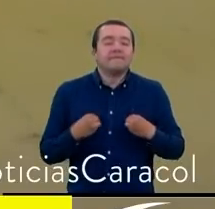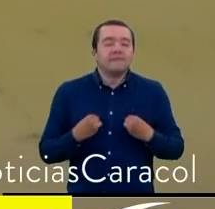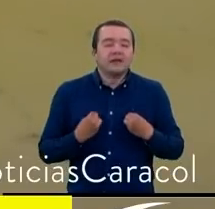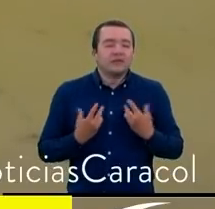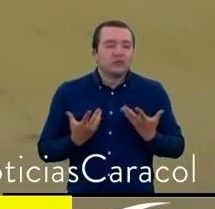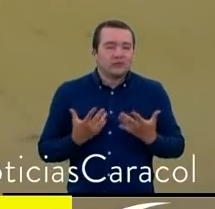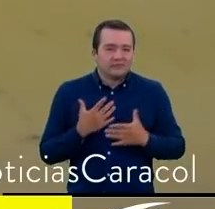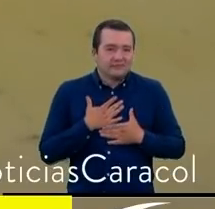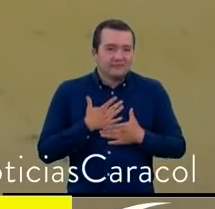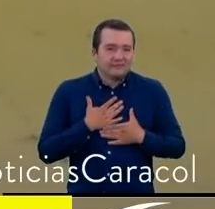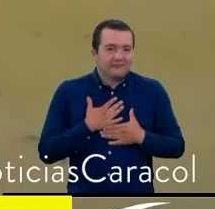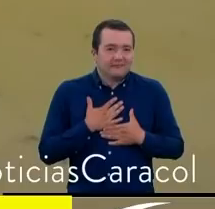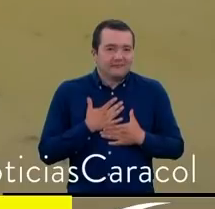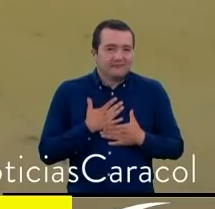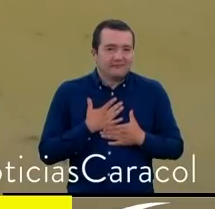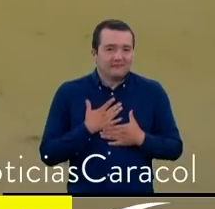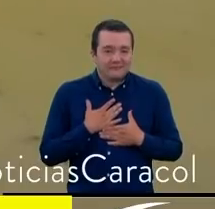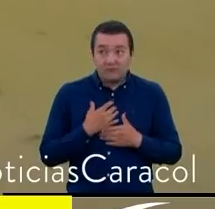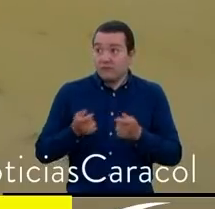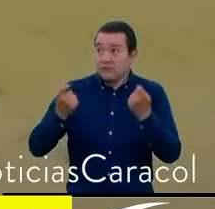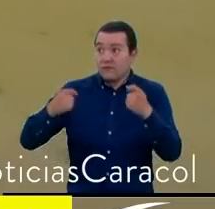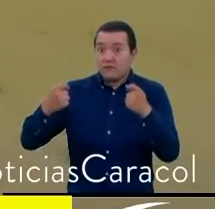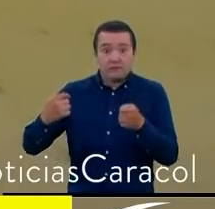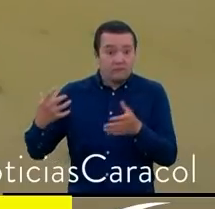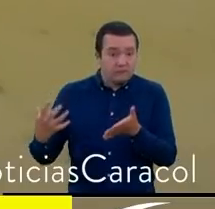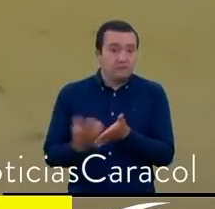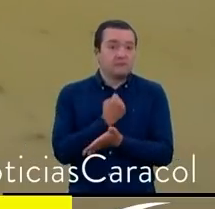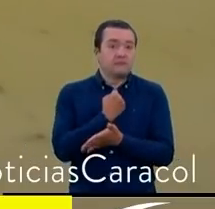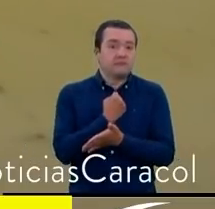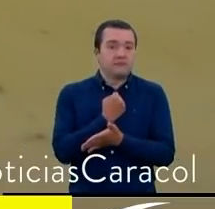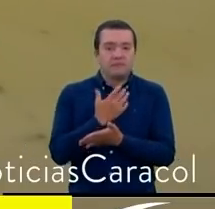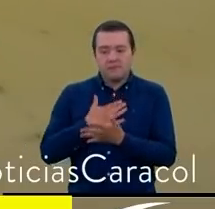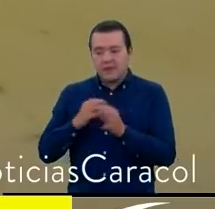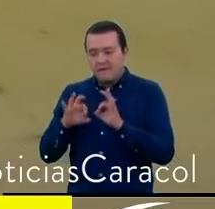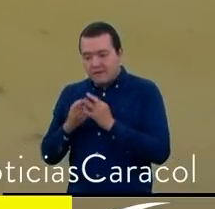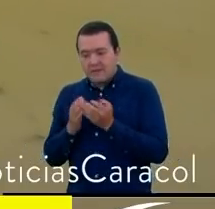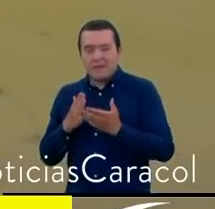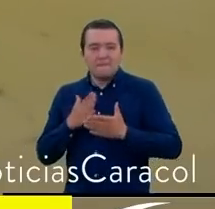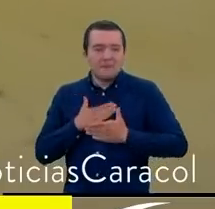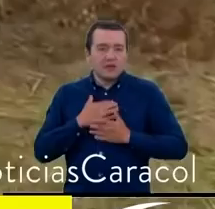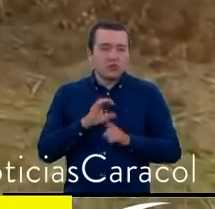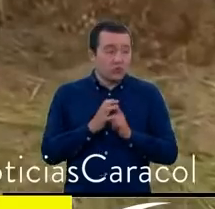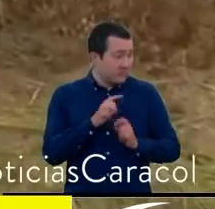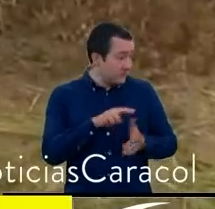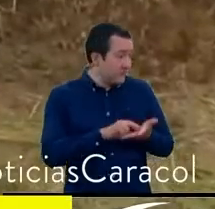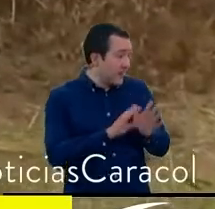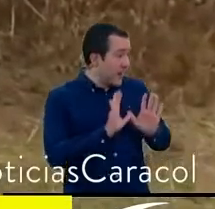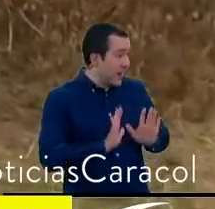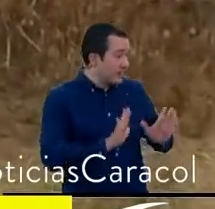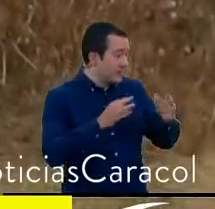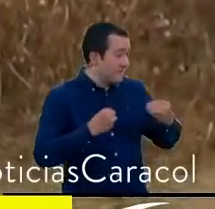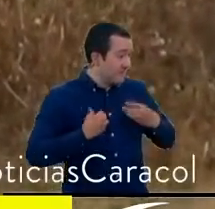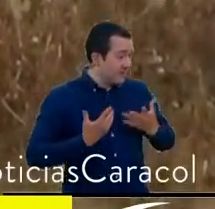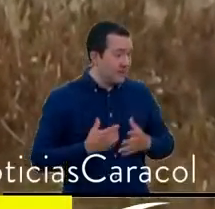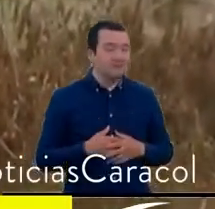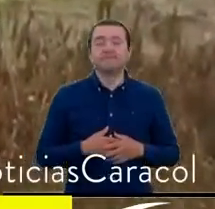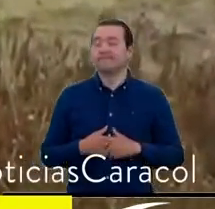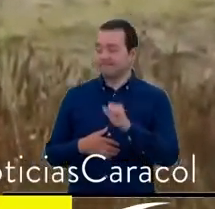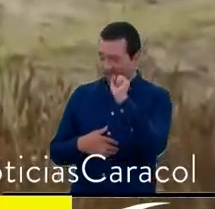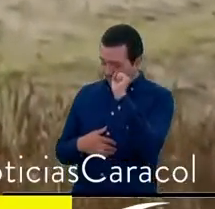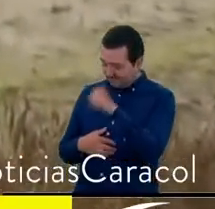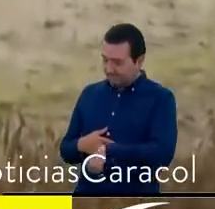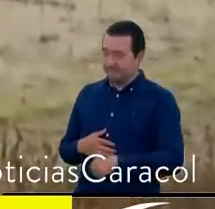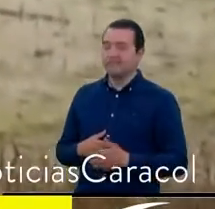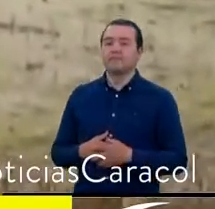mis ingresos, de mi familia, de mi entorno cultural. ¿Su vida? Esa es mi vida. Esa misma vida que dedican